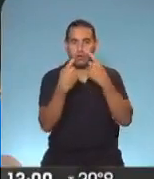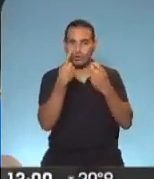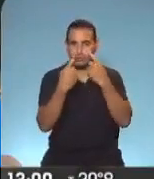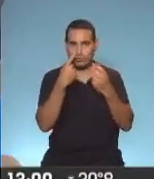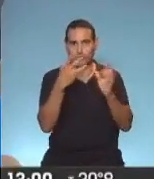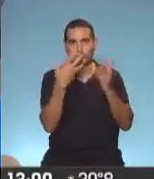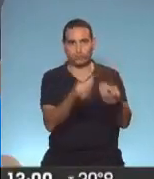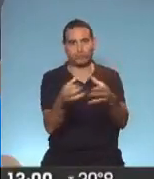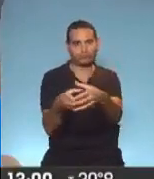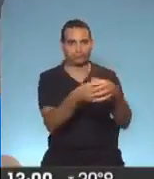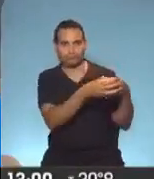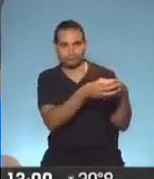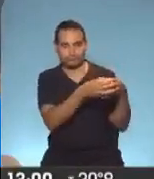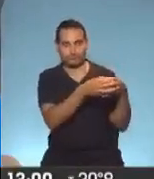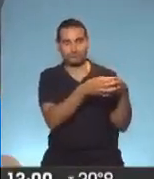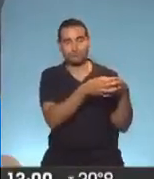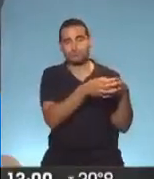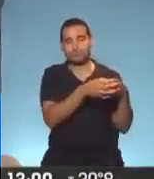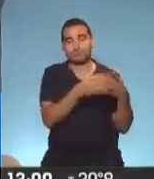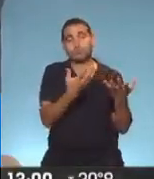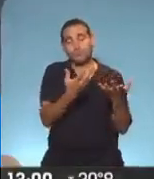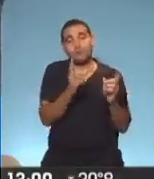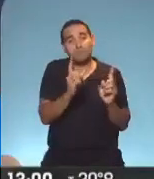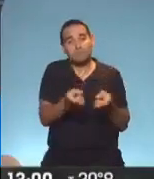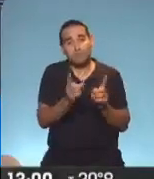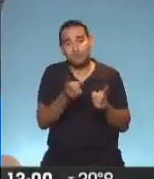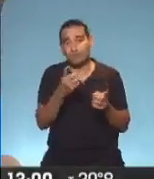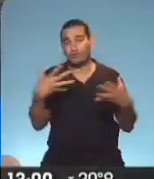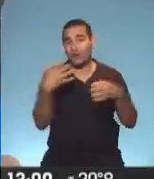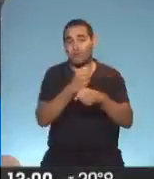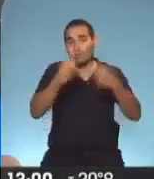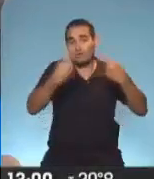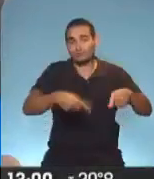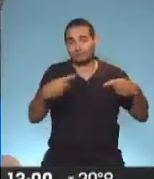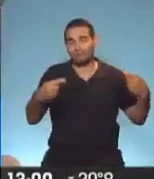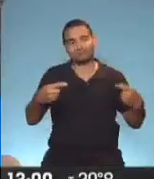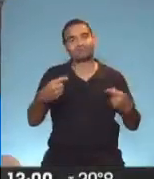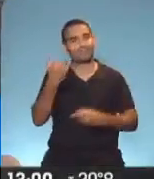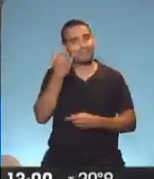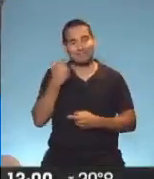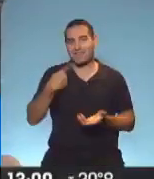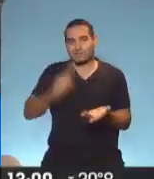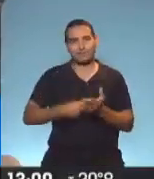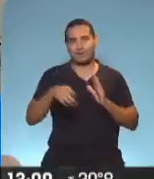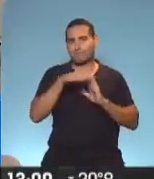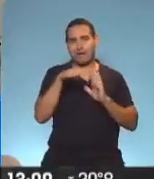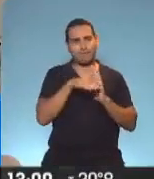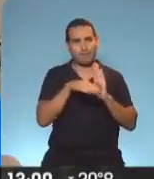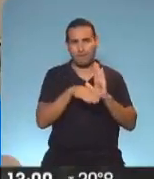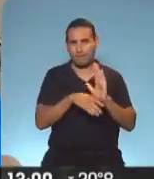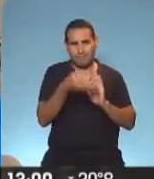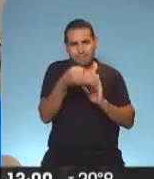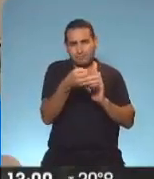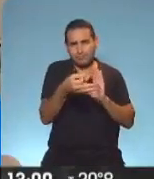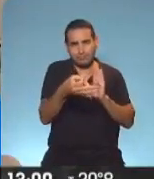de aislamiento. De la misma manera, en el ámbito de transporte hemos tomado un sinnúmero de medidas que se vienen aplicando y